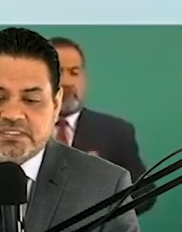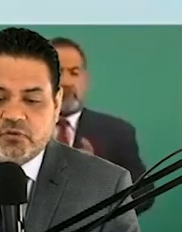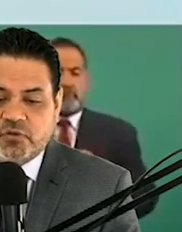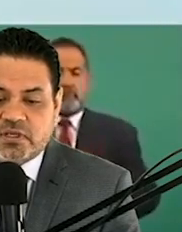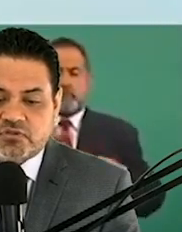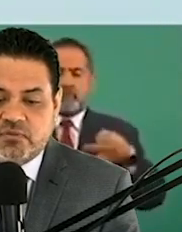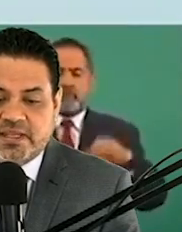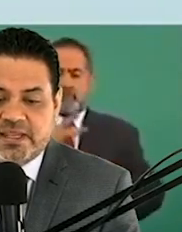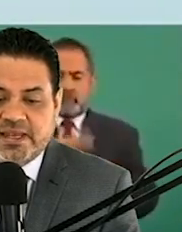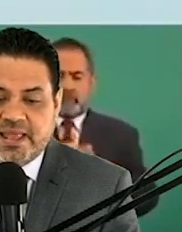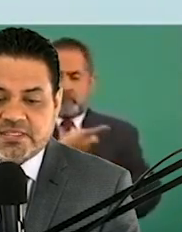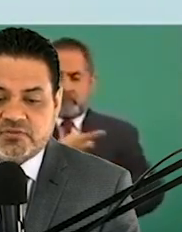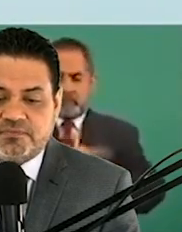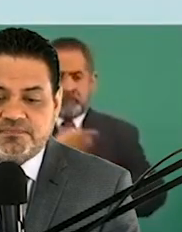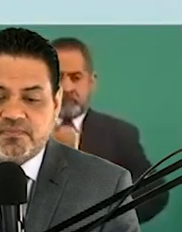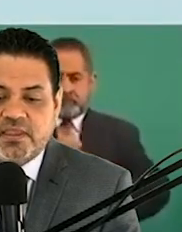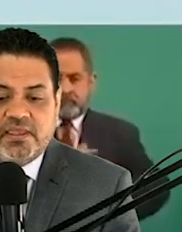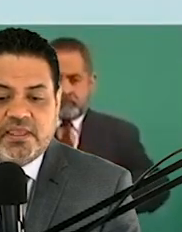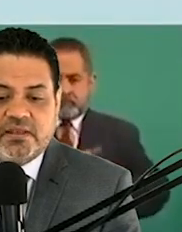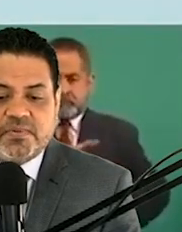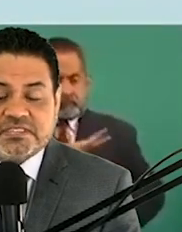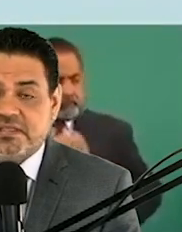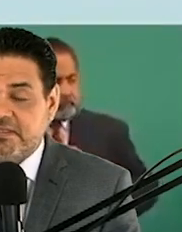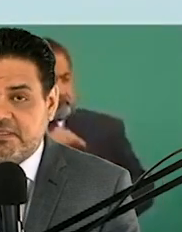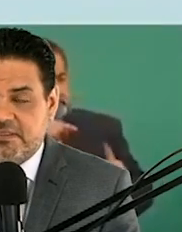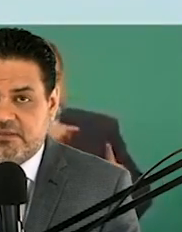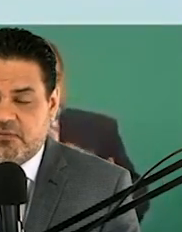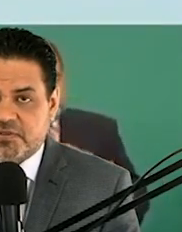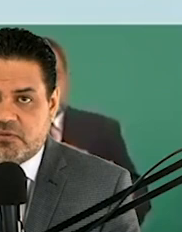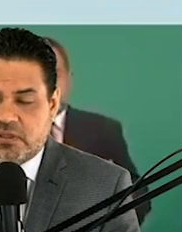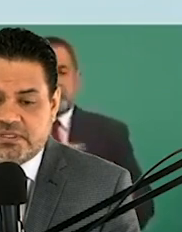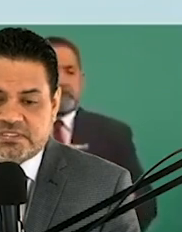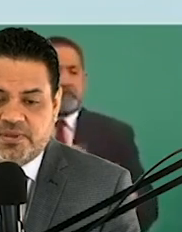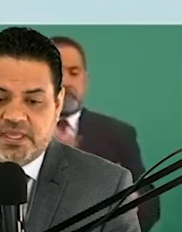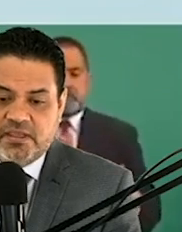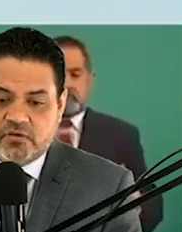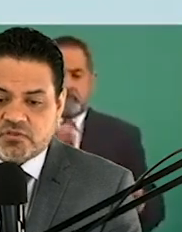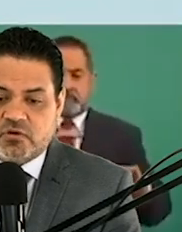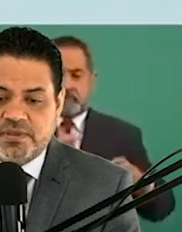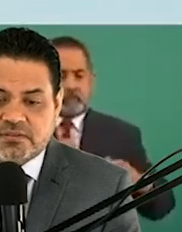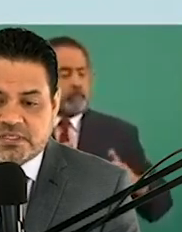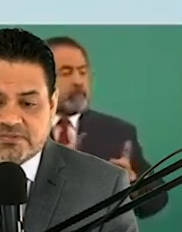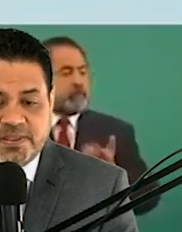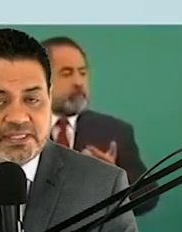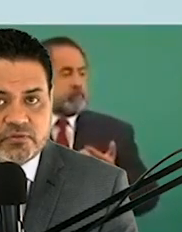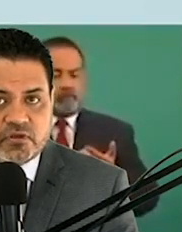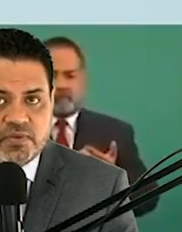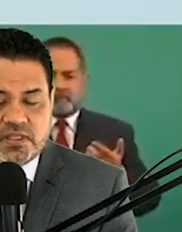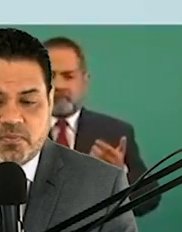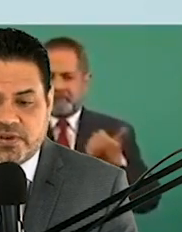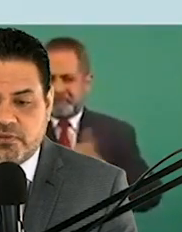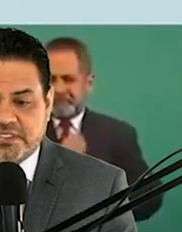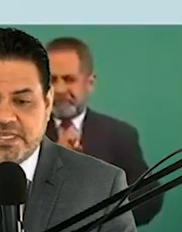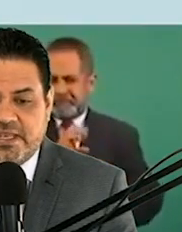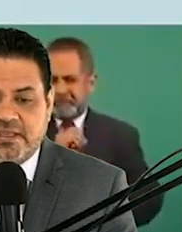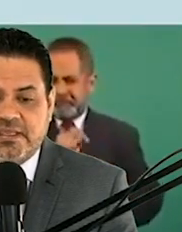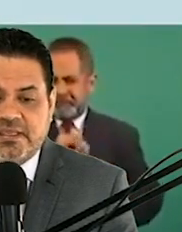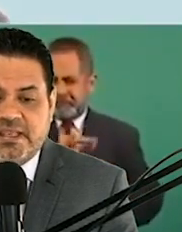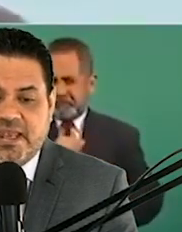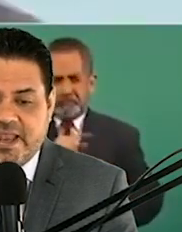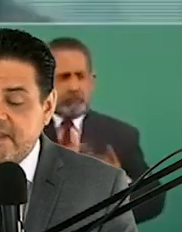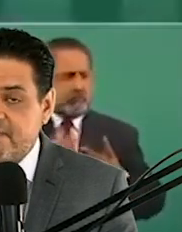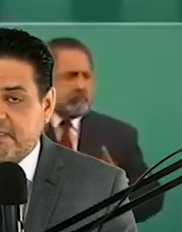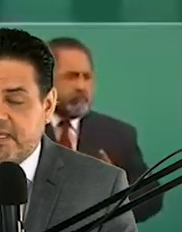competencia o no resolver el caso el presidente lópez obrador esta mañana dijo que su gobierno respeta la autonomía del poder judicial